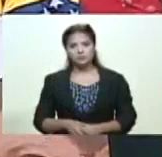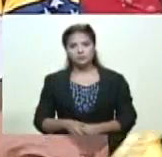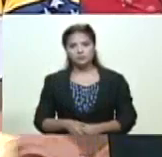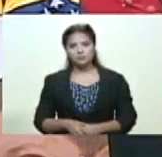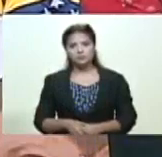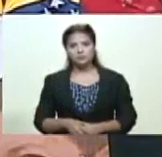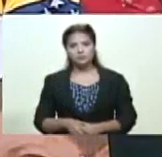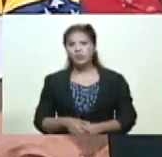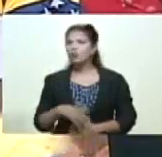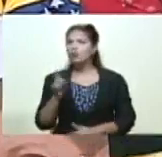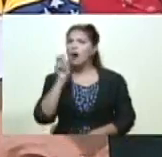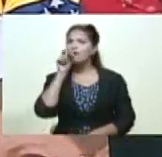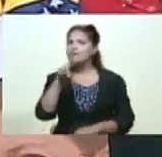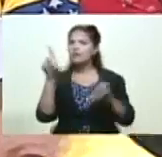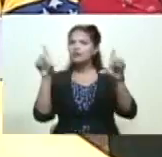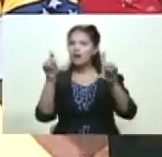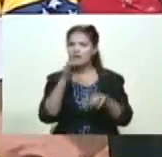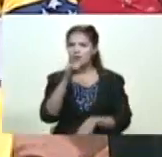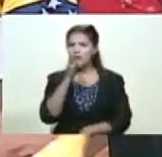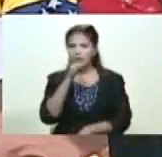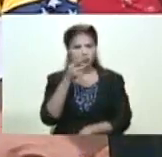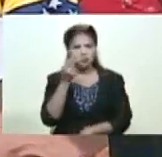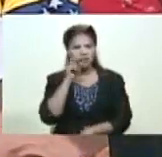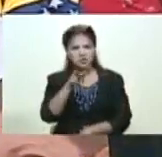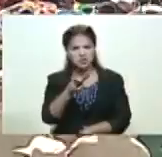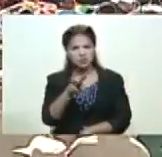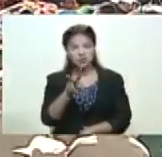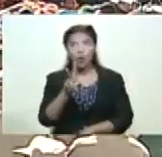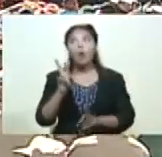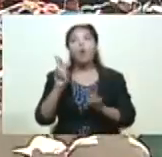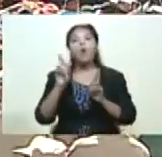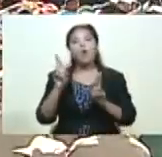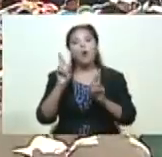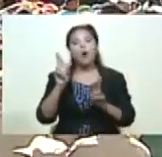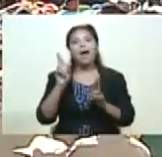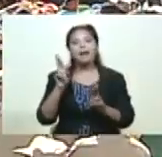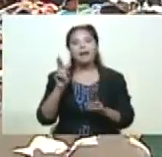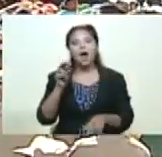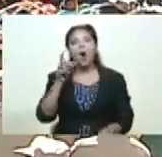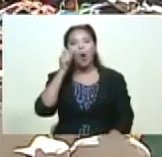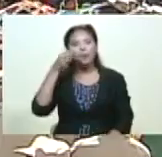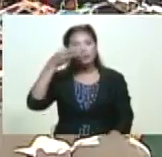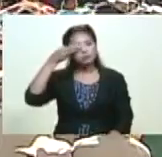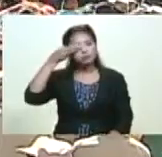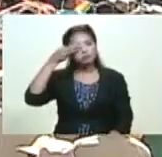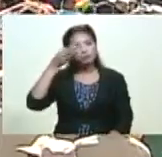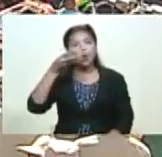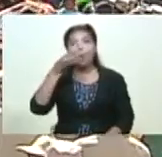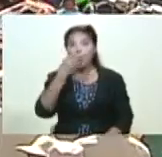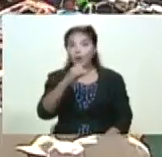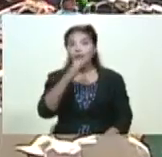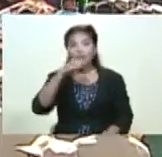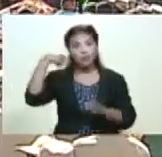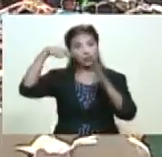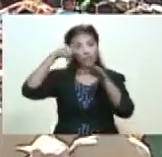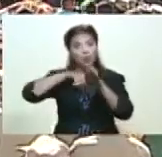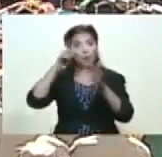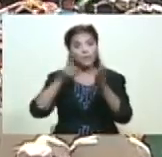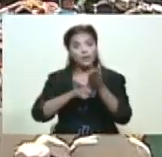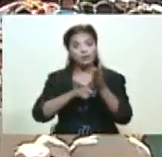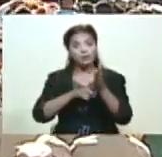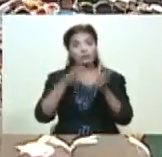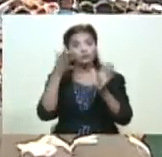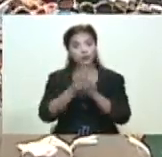¿No han visto las noticias? Ojalá docieras un buen reportaje de esto.